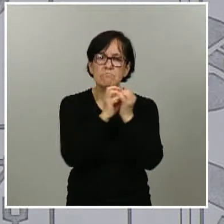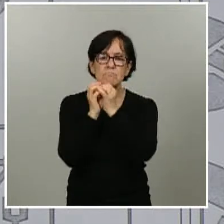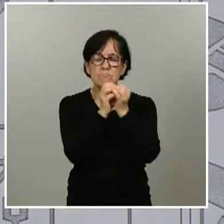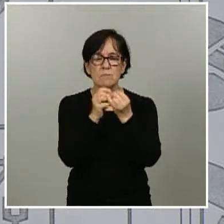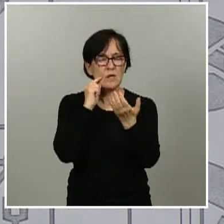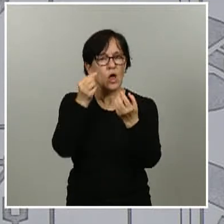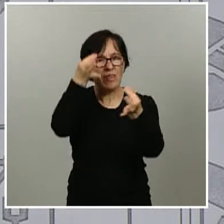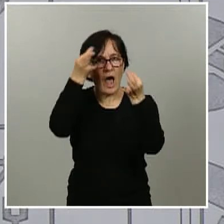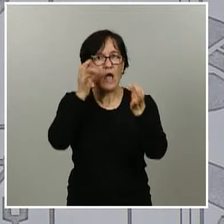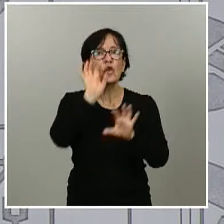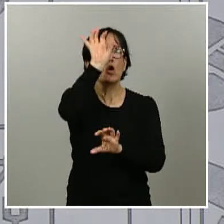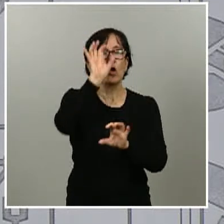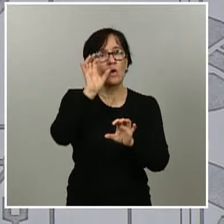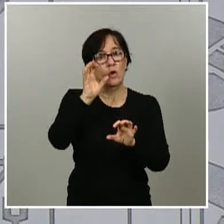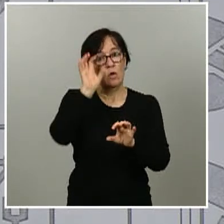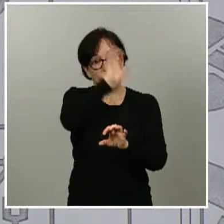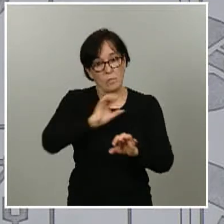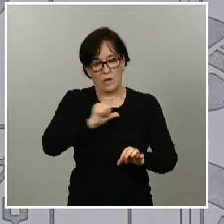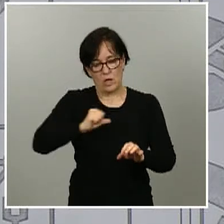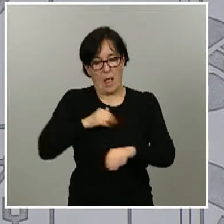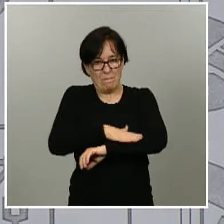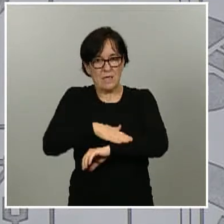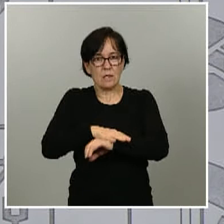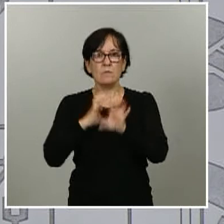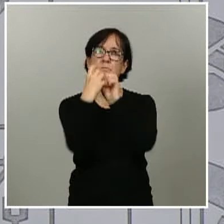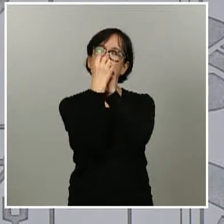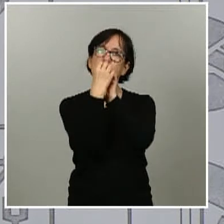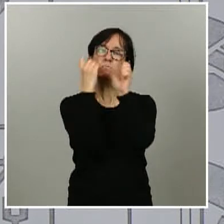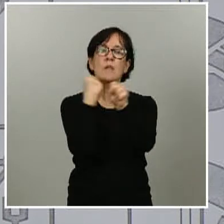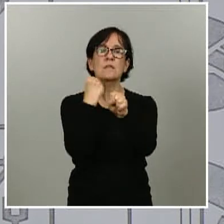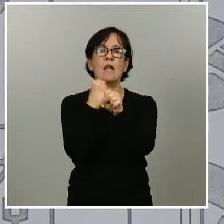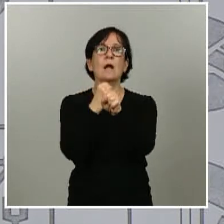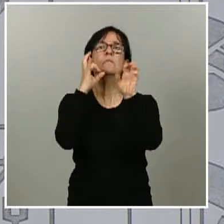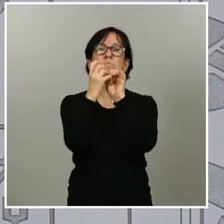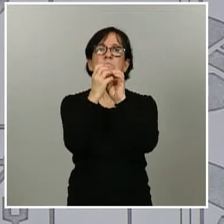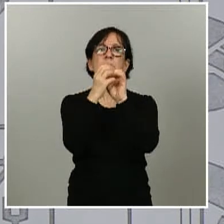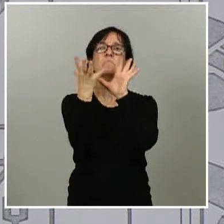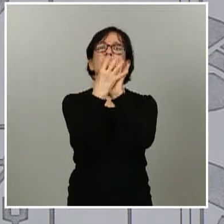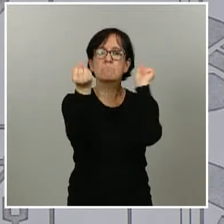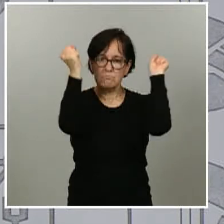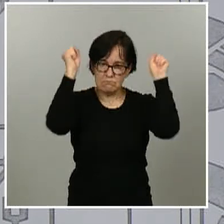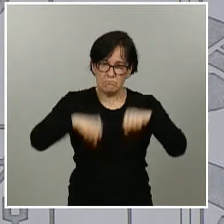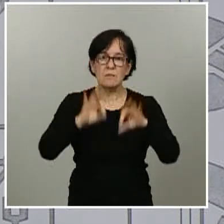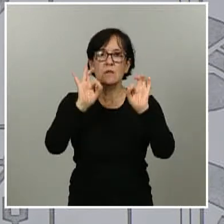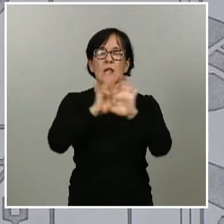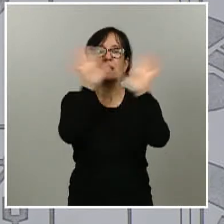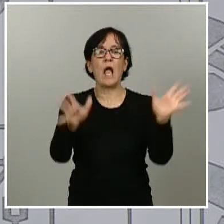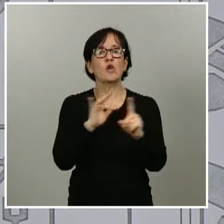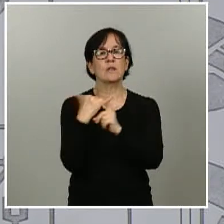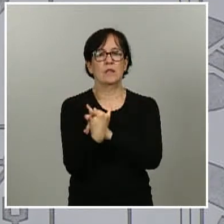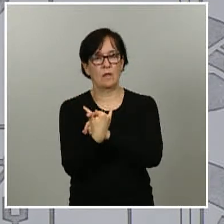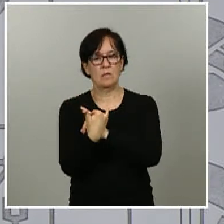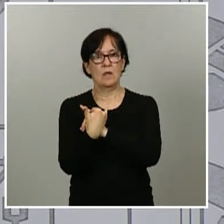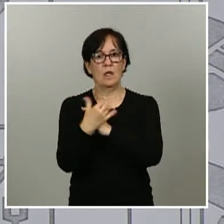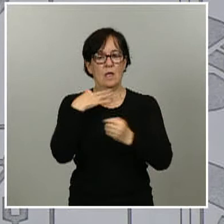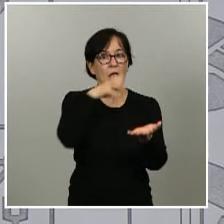comunidades autónomas y el Ministerio para discutir, trabajar y llegar a un entendimiento claro de la situación, tanto de capacidades